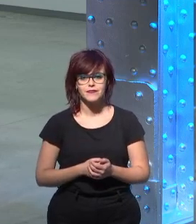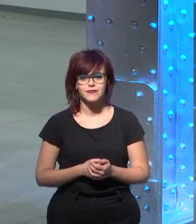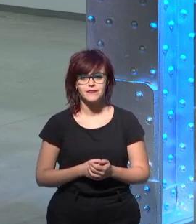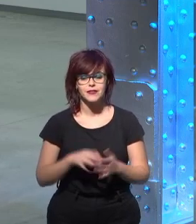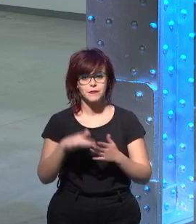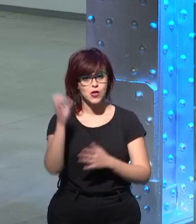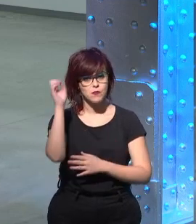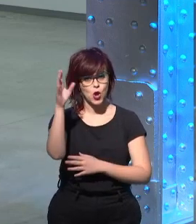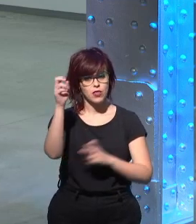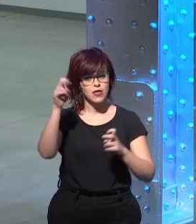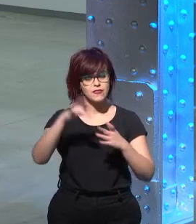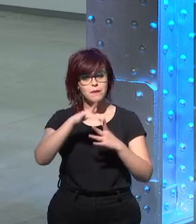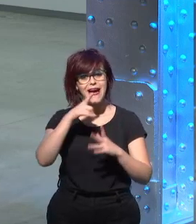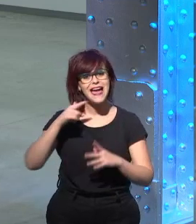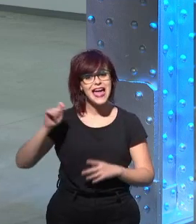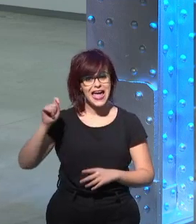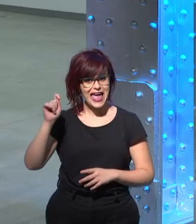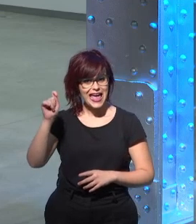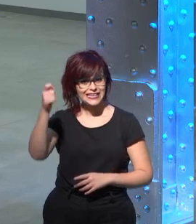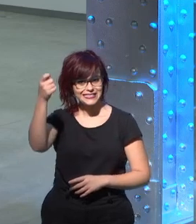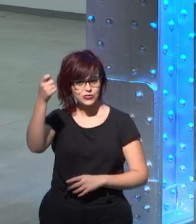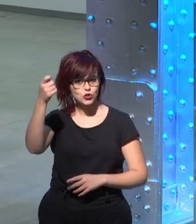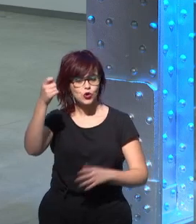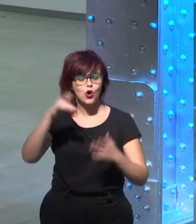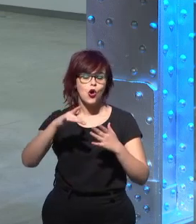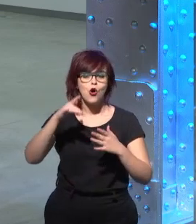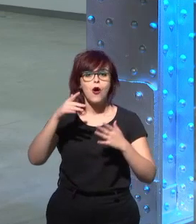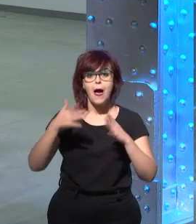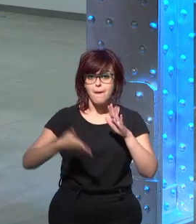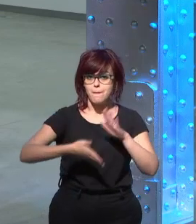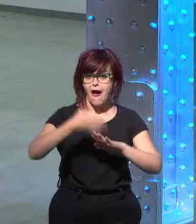mi ponencia es cómo avanzar con éxito hacia la digitalización.